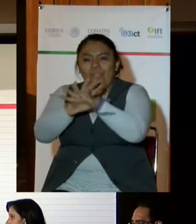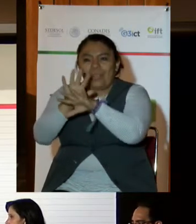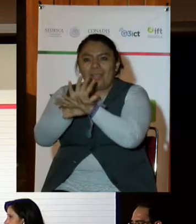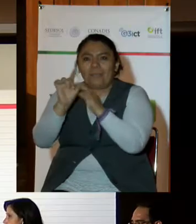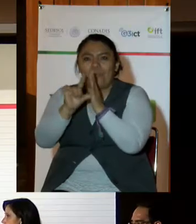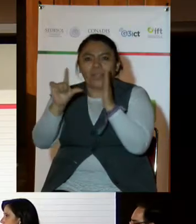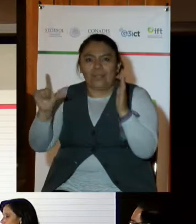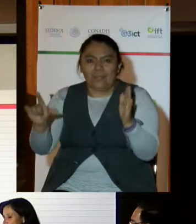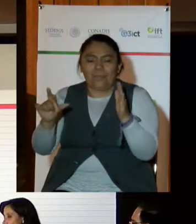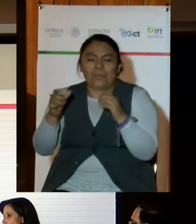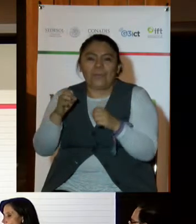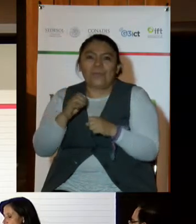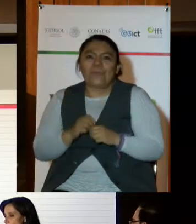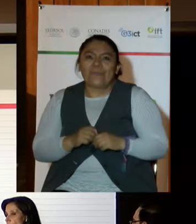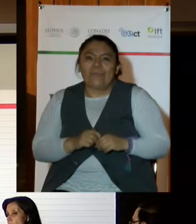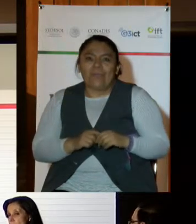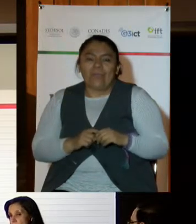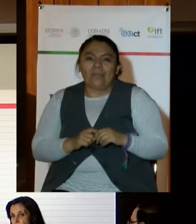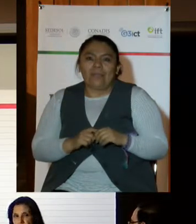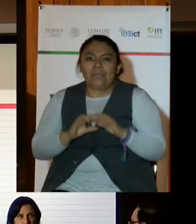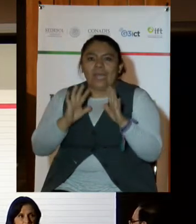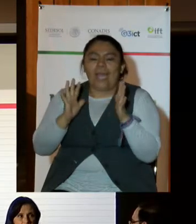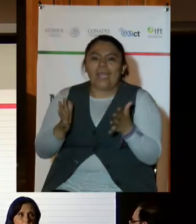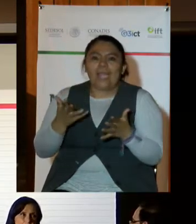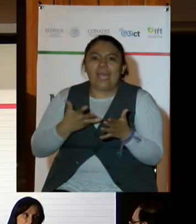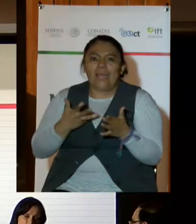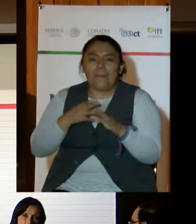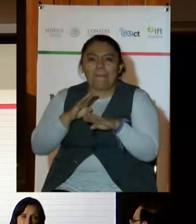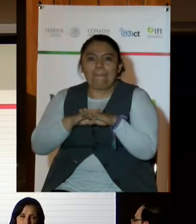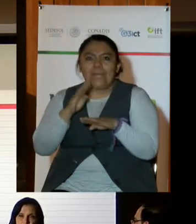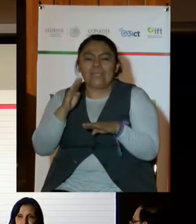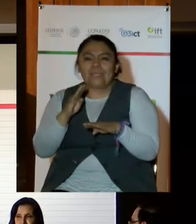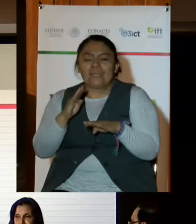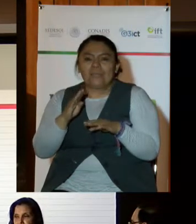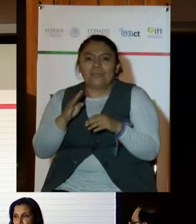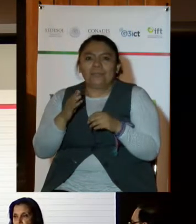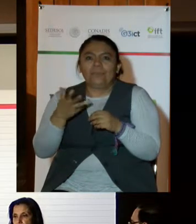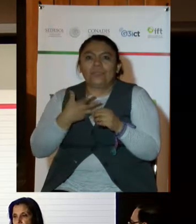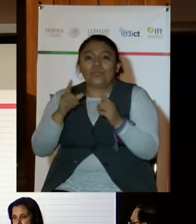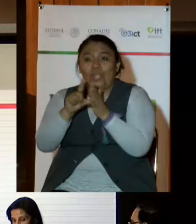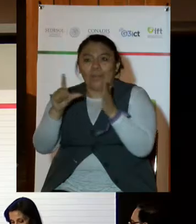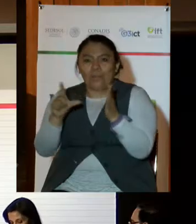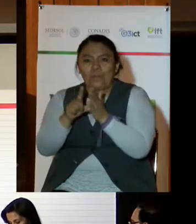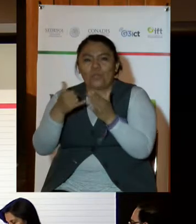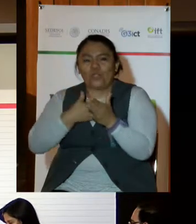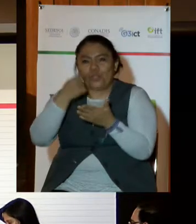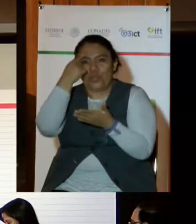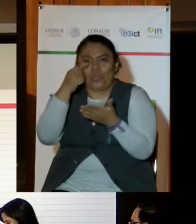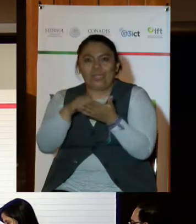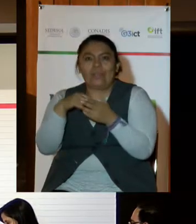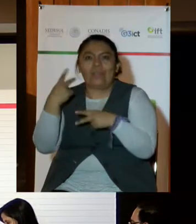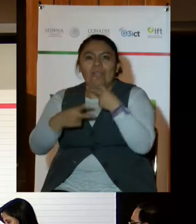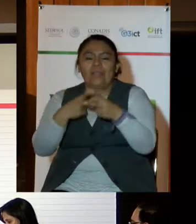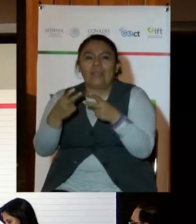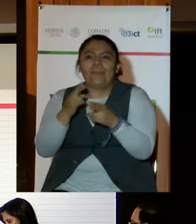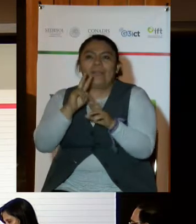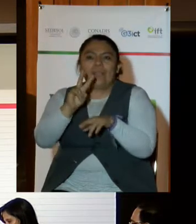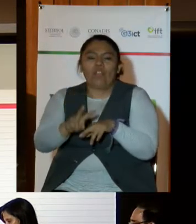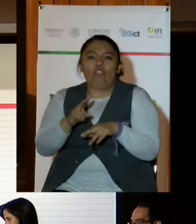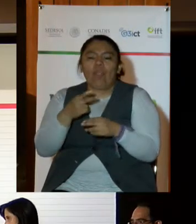Mira, yo con esfuerzos con el que está haciendo ahorita el gobierno, creo que vamos a hablar de otra realidad totalmente diferente, porque estamos viendo el principio del cambio,